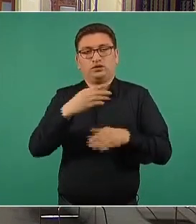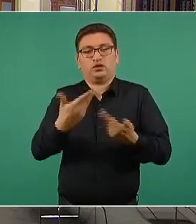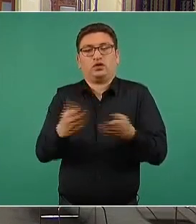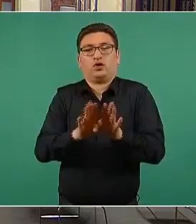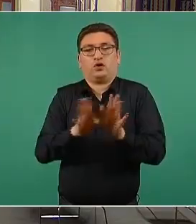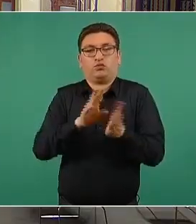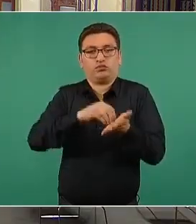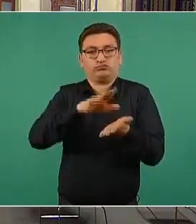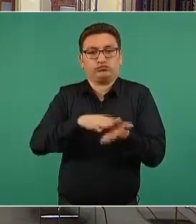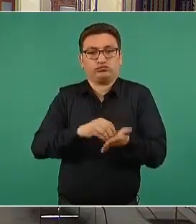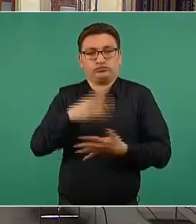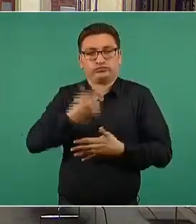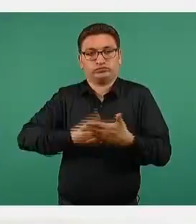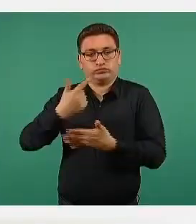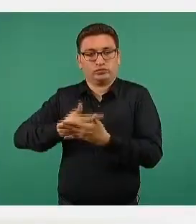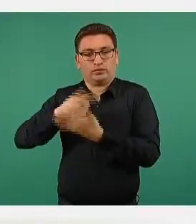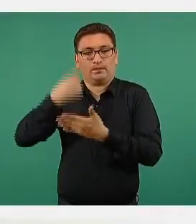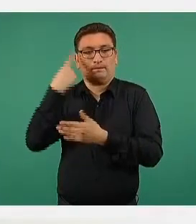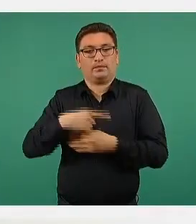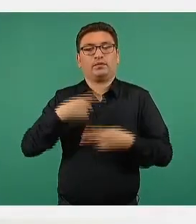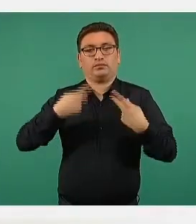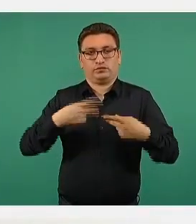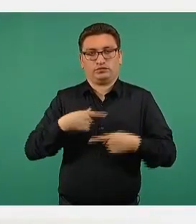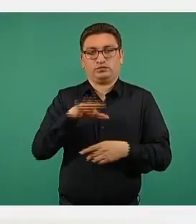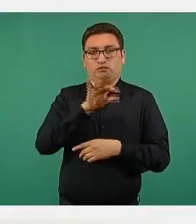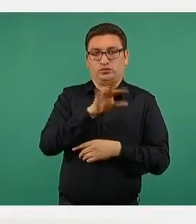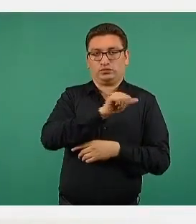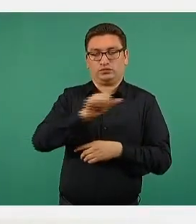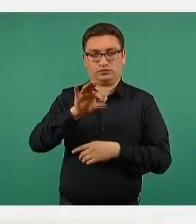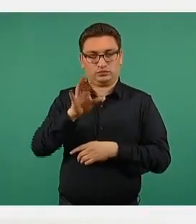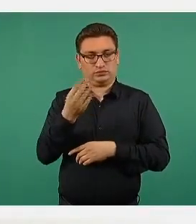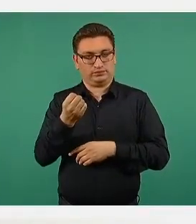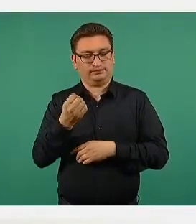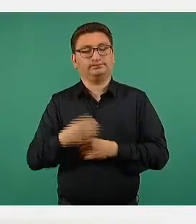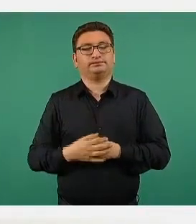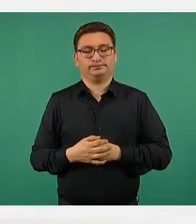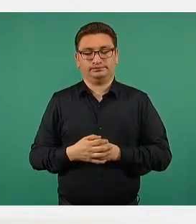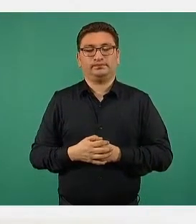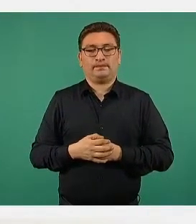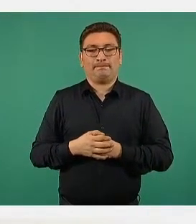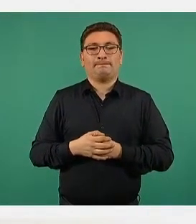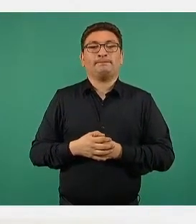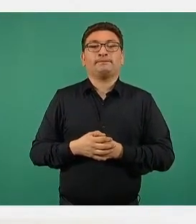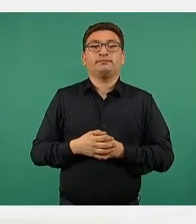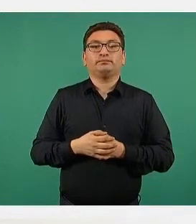registro y vacunación para la década de 40-49. En esta